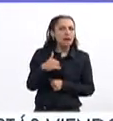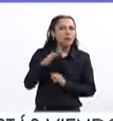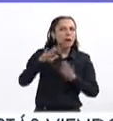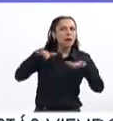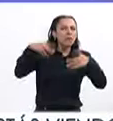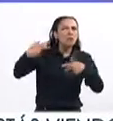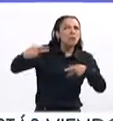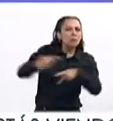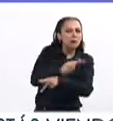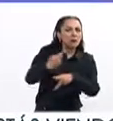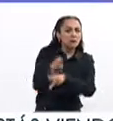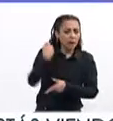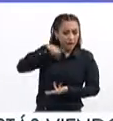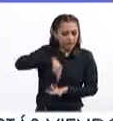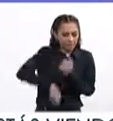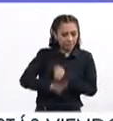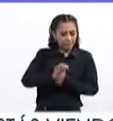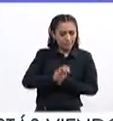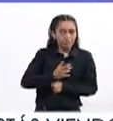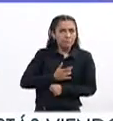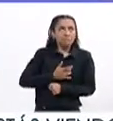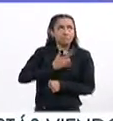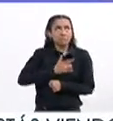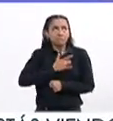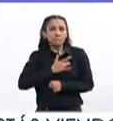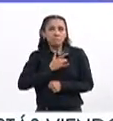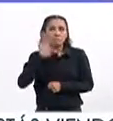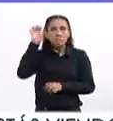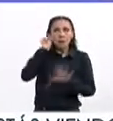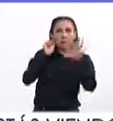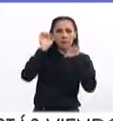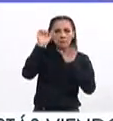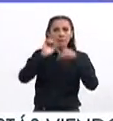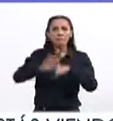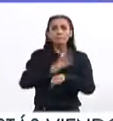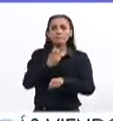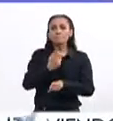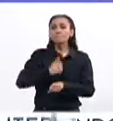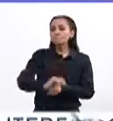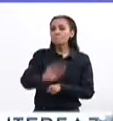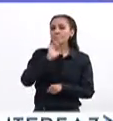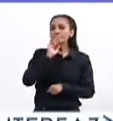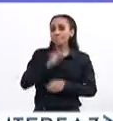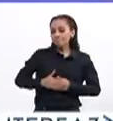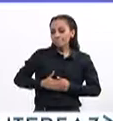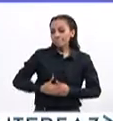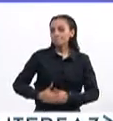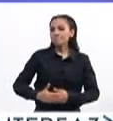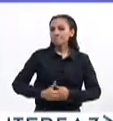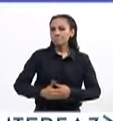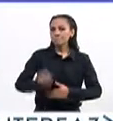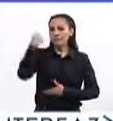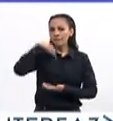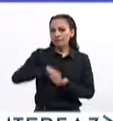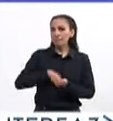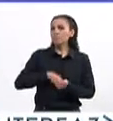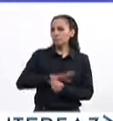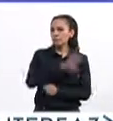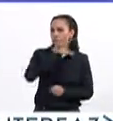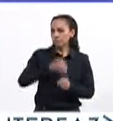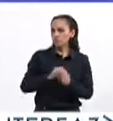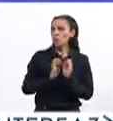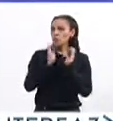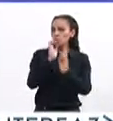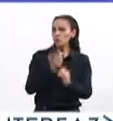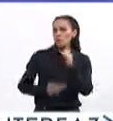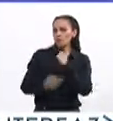del niño en el vientre, ¿no? Entonces es importantísimo cuidarse la madre y por supuesto el bebé. Exactamente, ¿no? Ya que nace el niño, ¿no? Pues